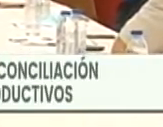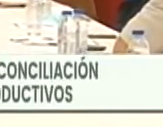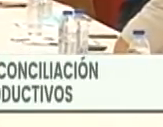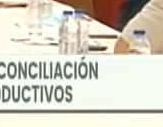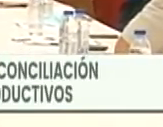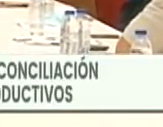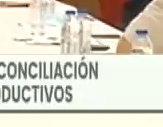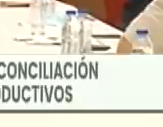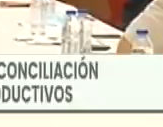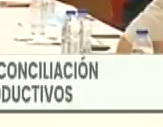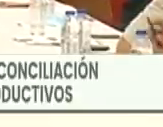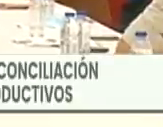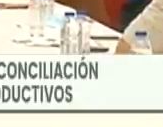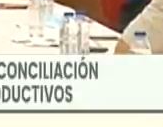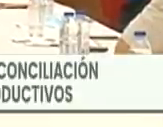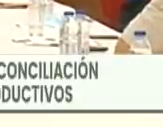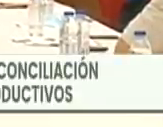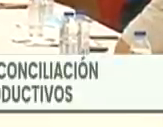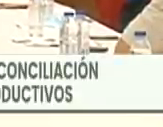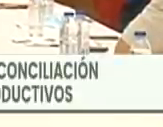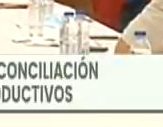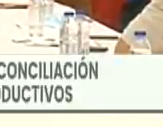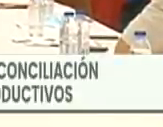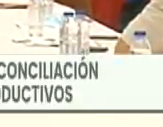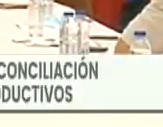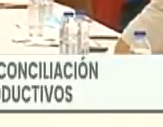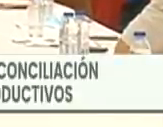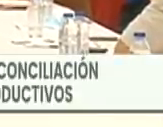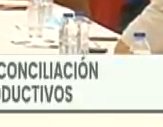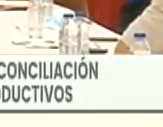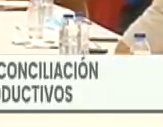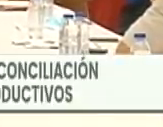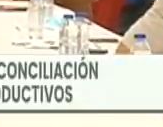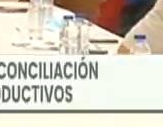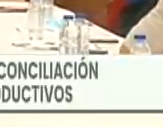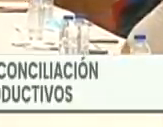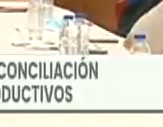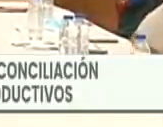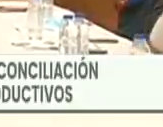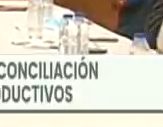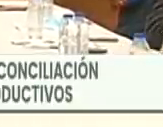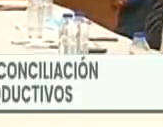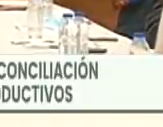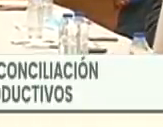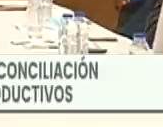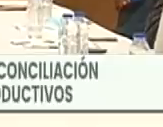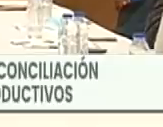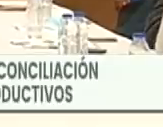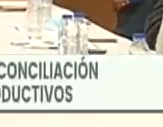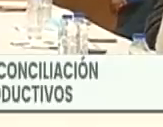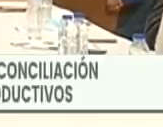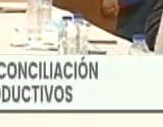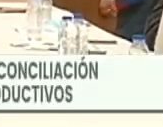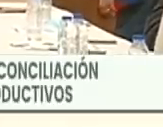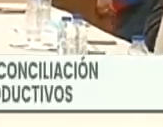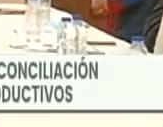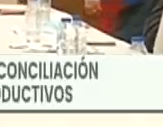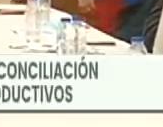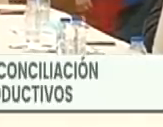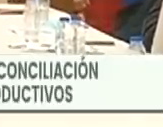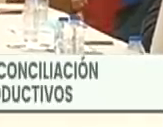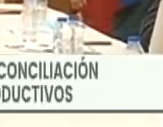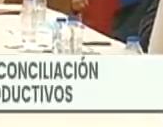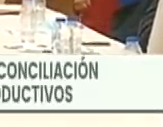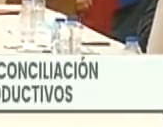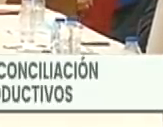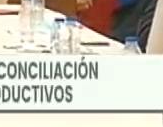es un pilar fundamental en el progreso del país y me sumo a su convocatoria amigo diputado mañana tengo una reunión